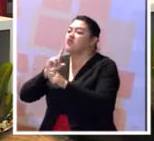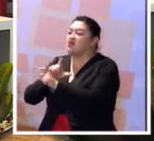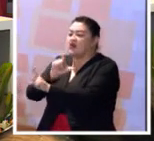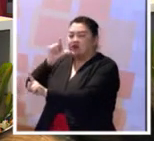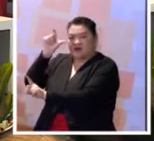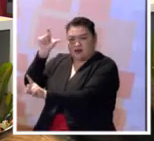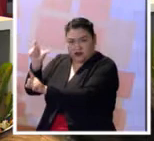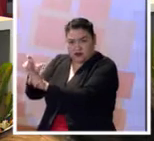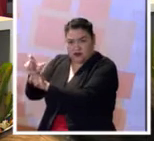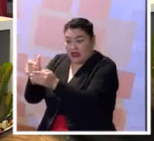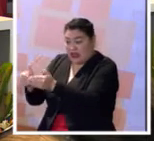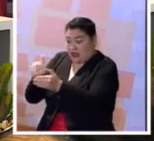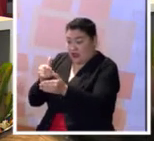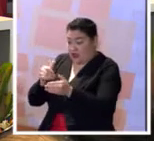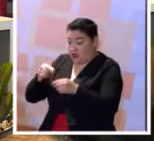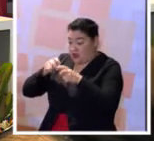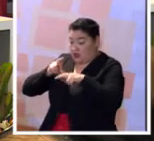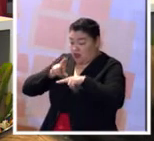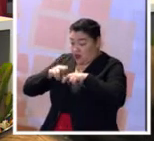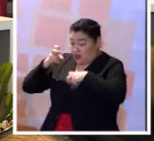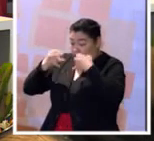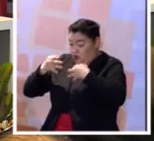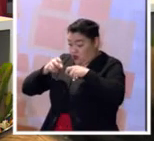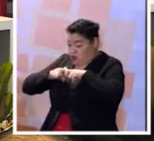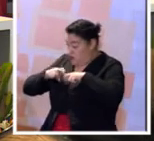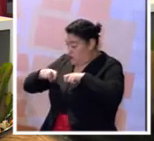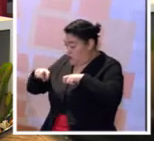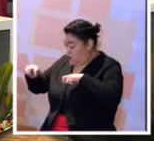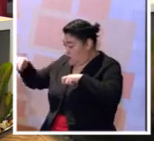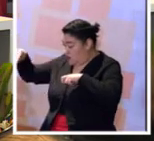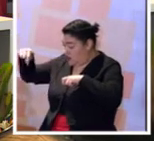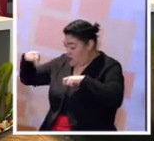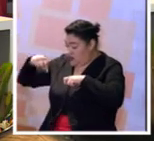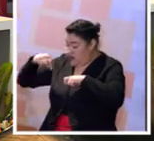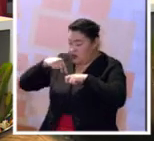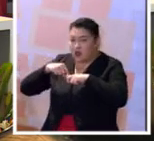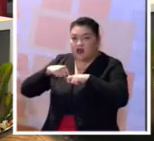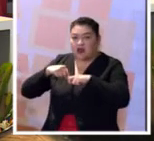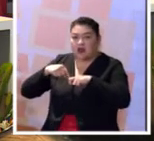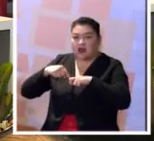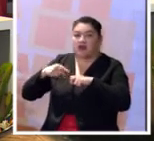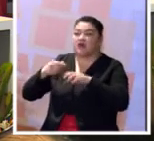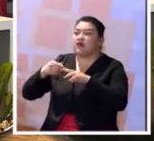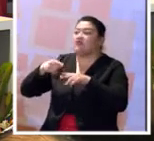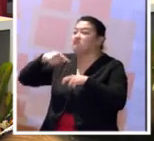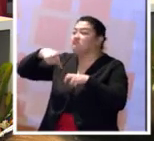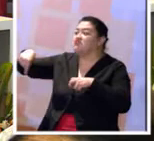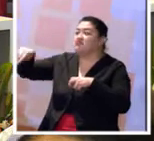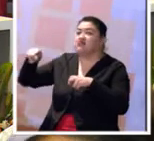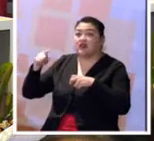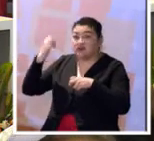de los perfiles que integran los órganos? Se lo pregunto a una magistrada experta.